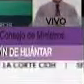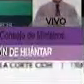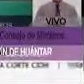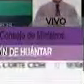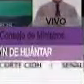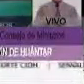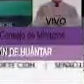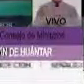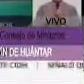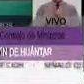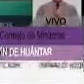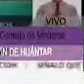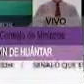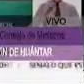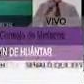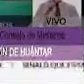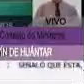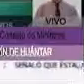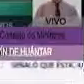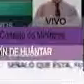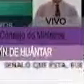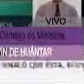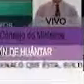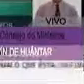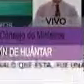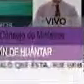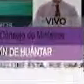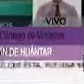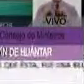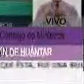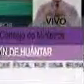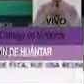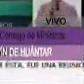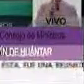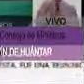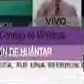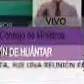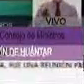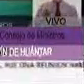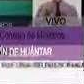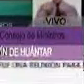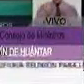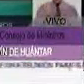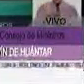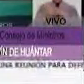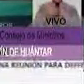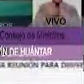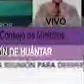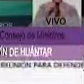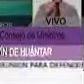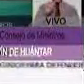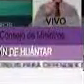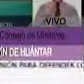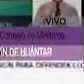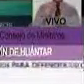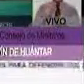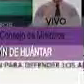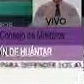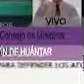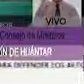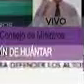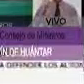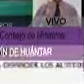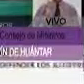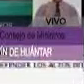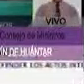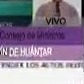sustentar la defensa del Perú en el caso Chavín de Huántara. Esto ha sido así y yo espero que